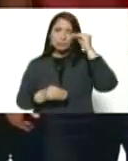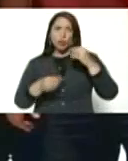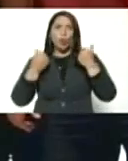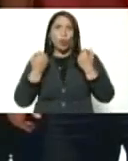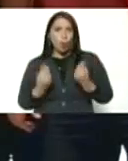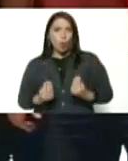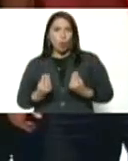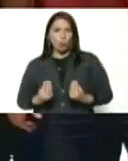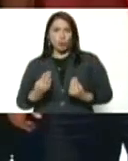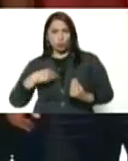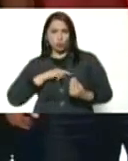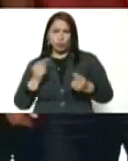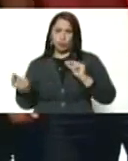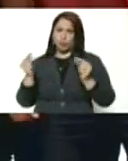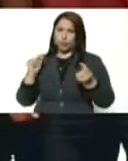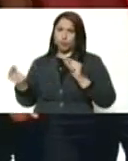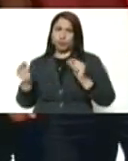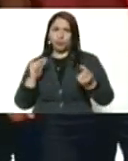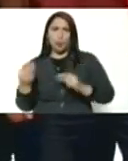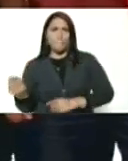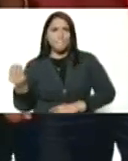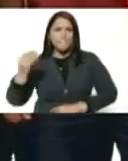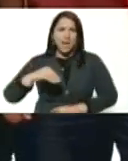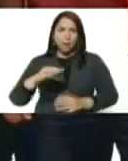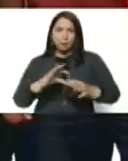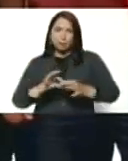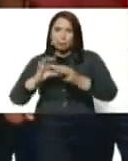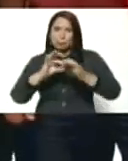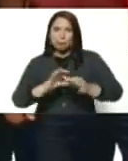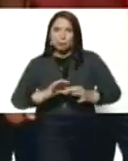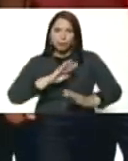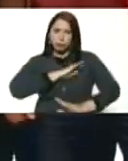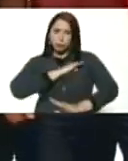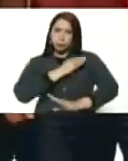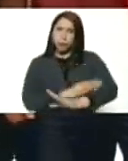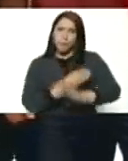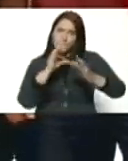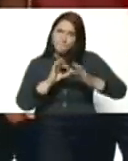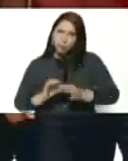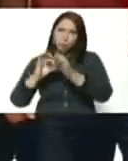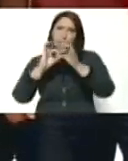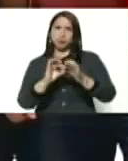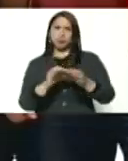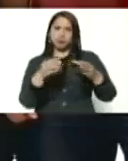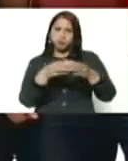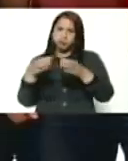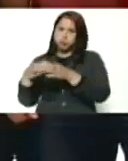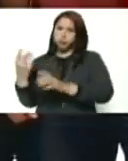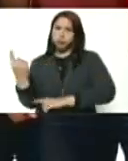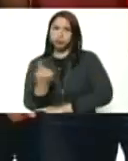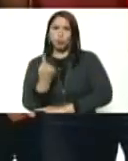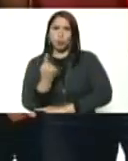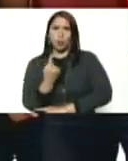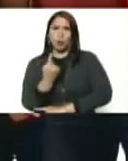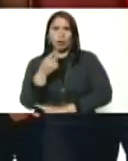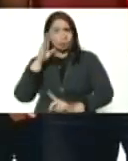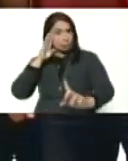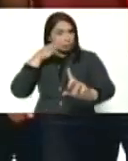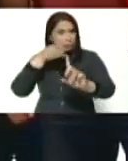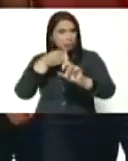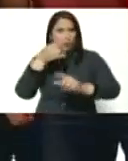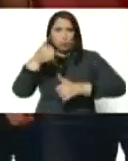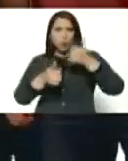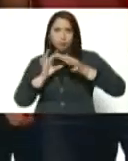lo discutimos aquí, mucho más unidos, sólidamente unidos, estructurados en una sola dirección, que